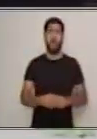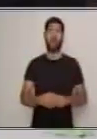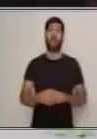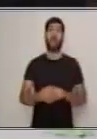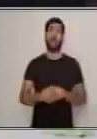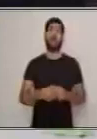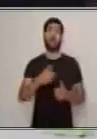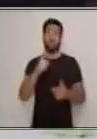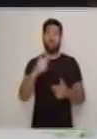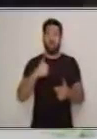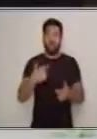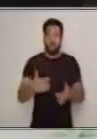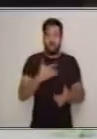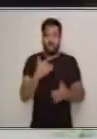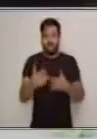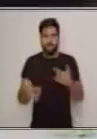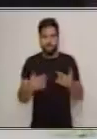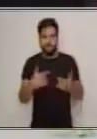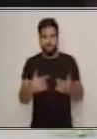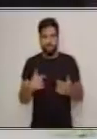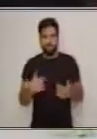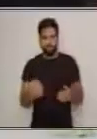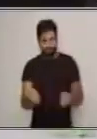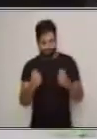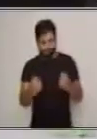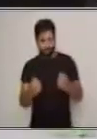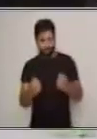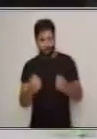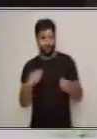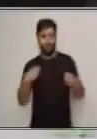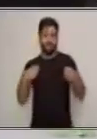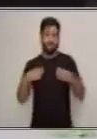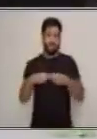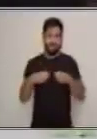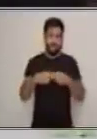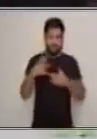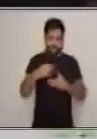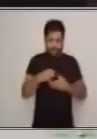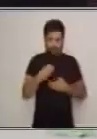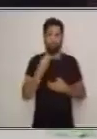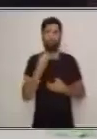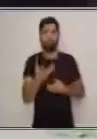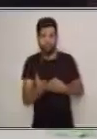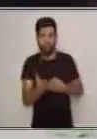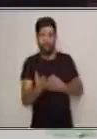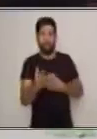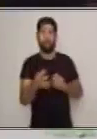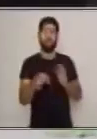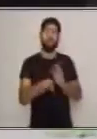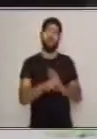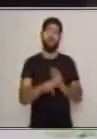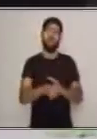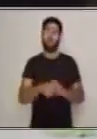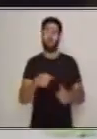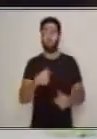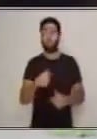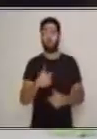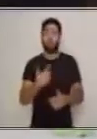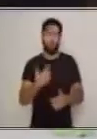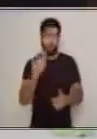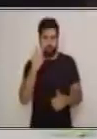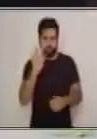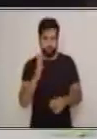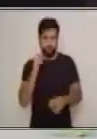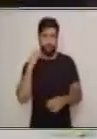entusiasmo, a la energía que tú le vas a prestar a tu exposición. Porque si yo les vengo a exponer, por